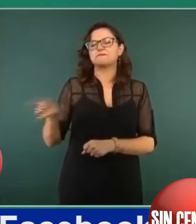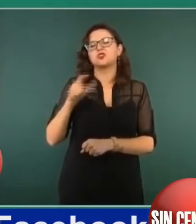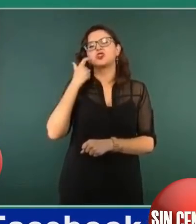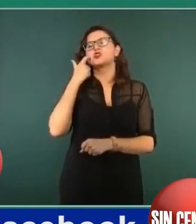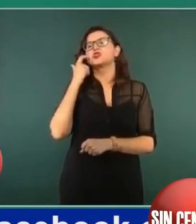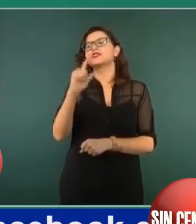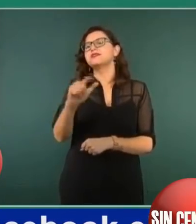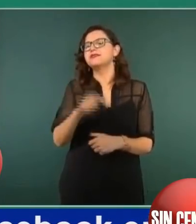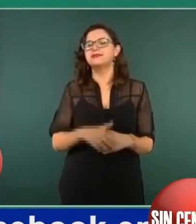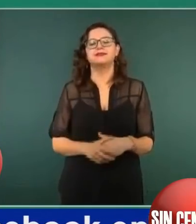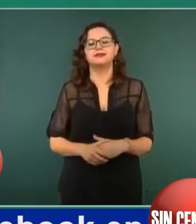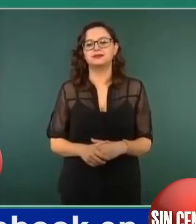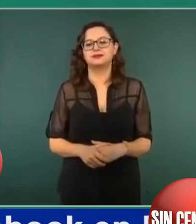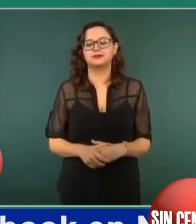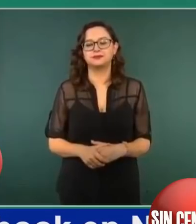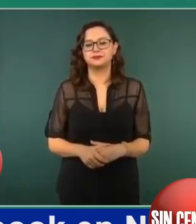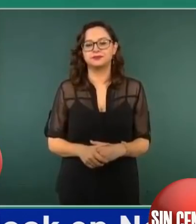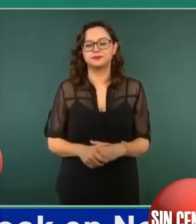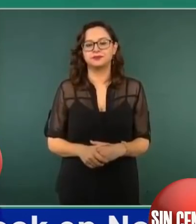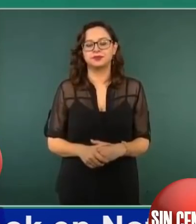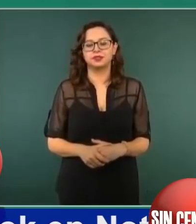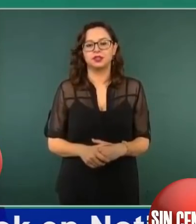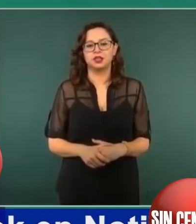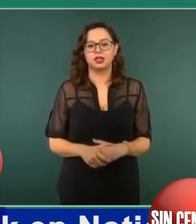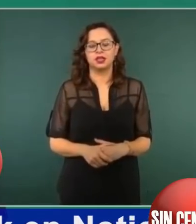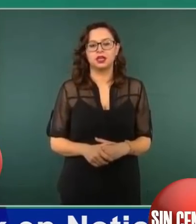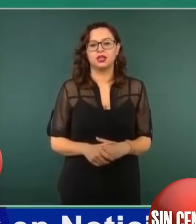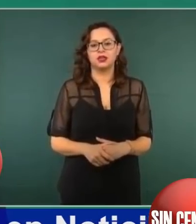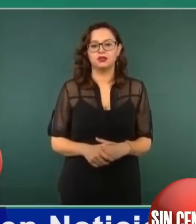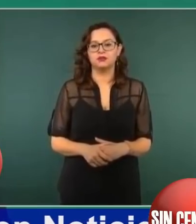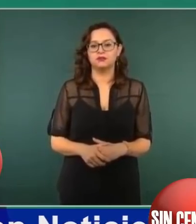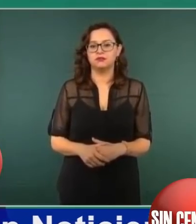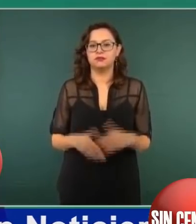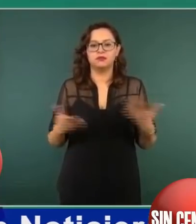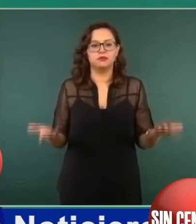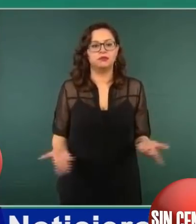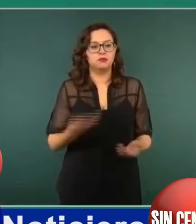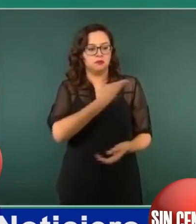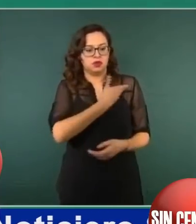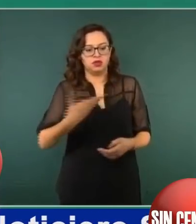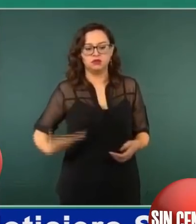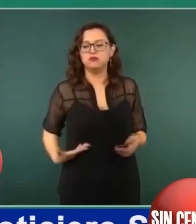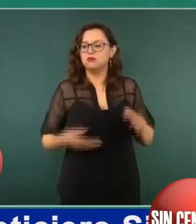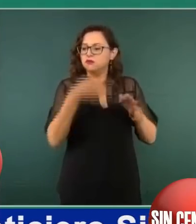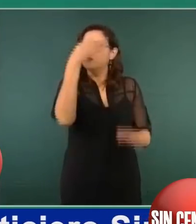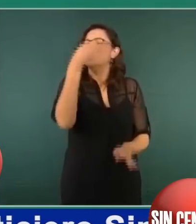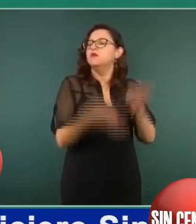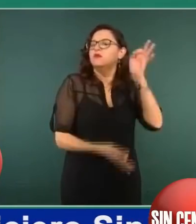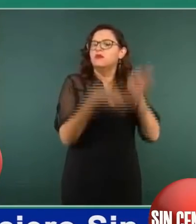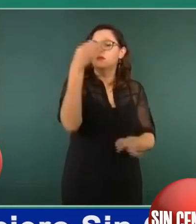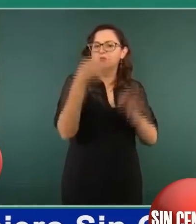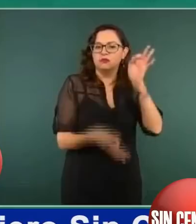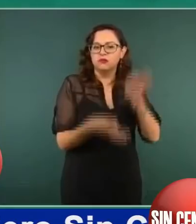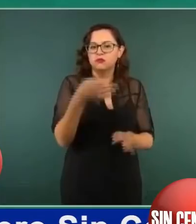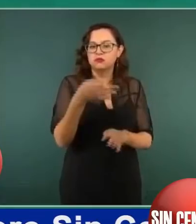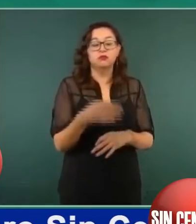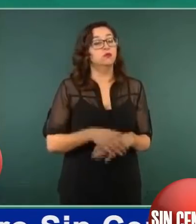Cuando se está discutiendo de que no se puede juzgar a los presidentes porque